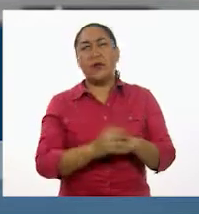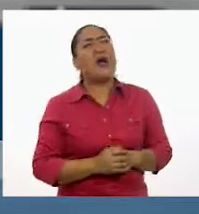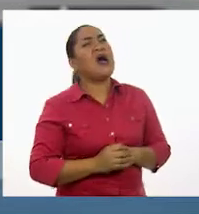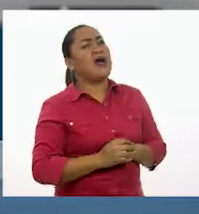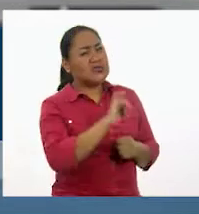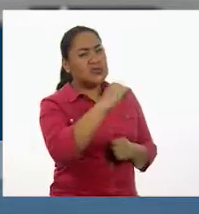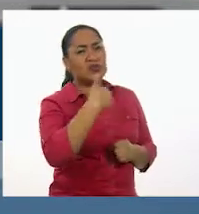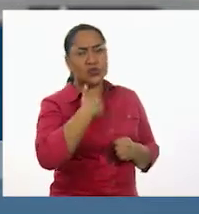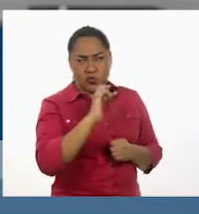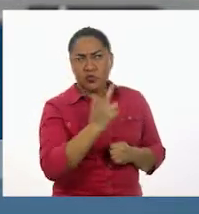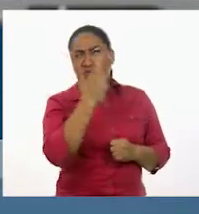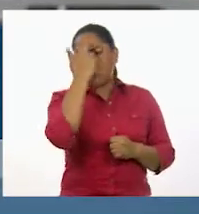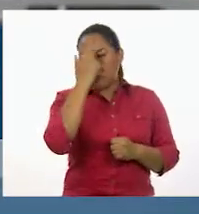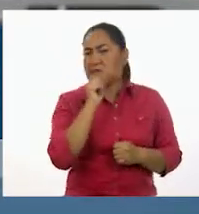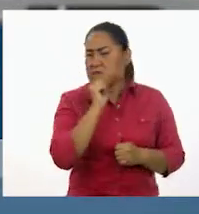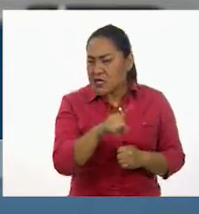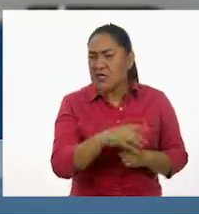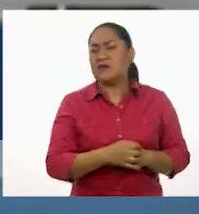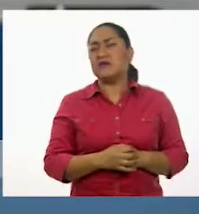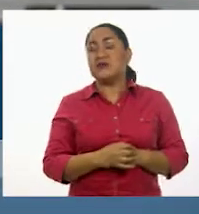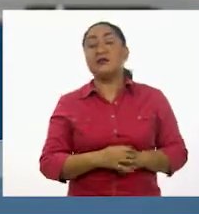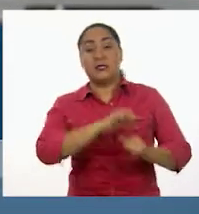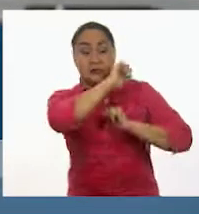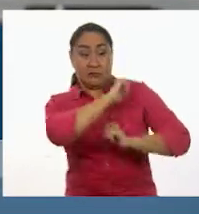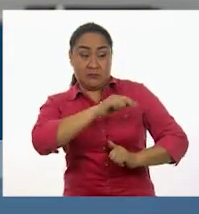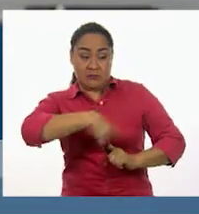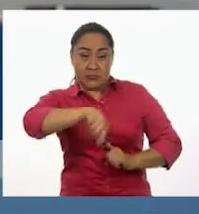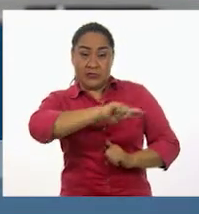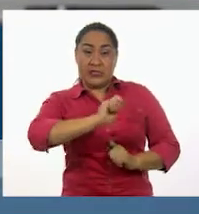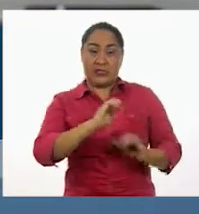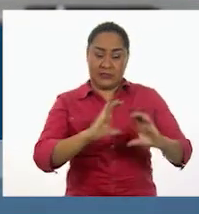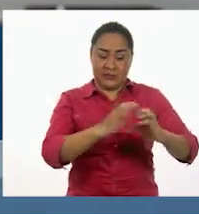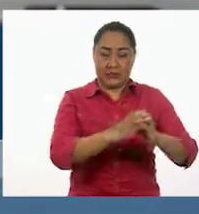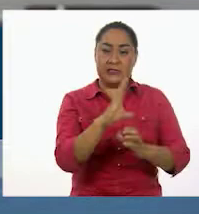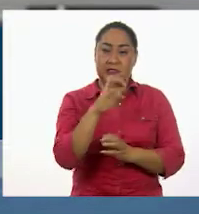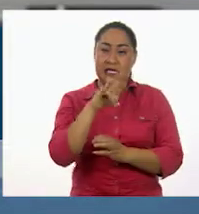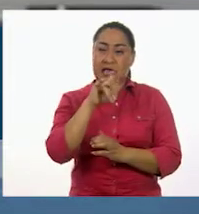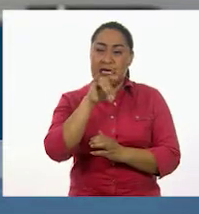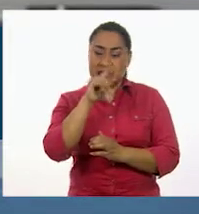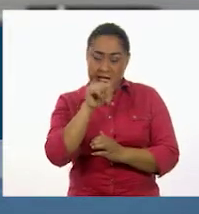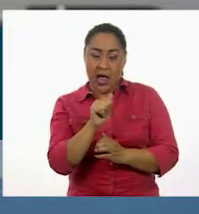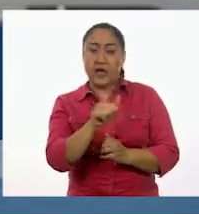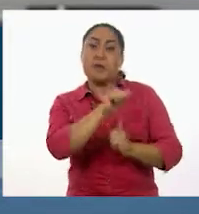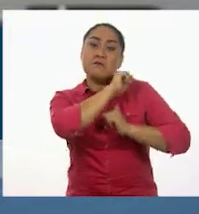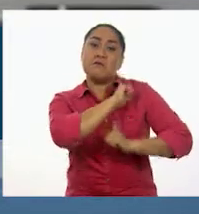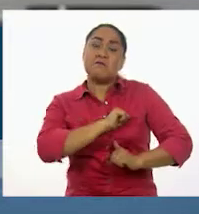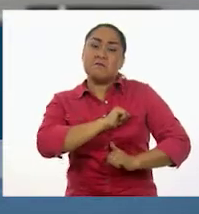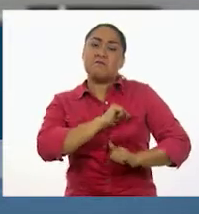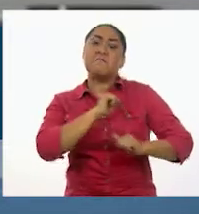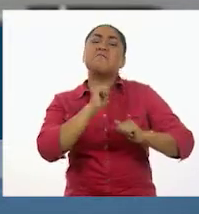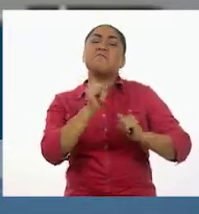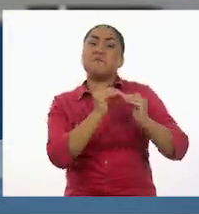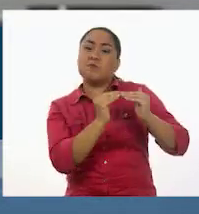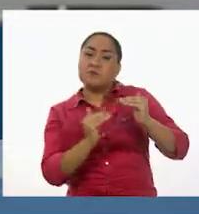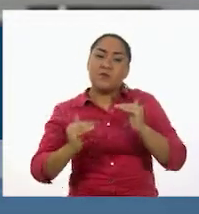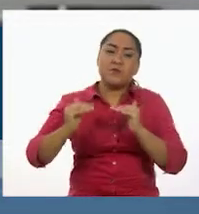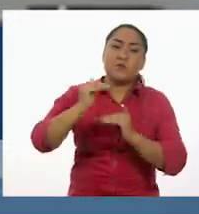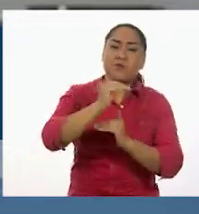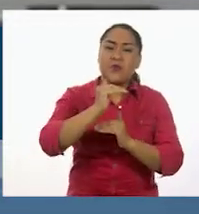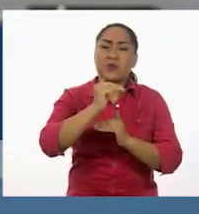de eso, maestro. Primero, los centralistas tenían un poder extra en el gobierno llamado el Supremo